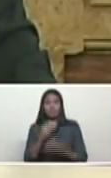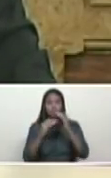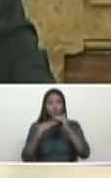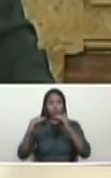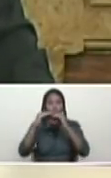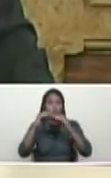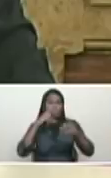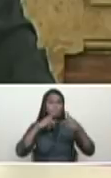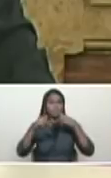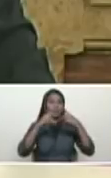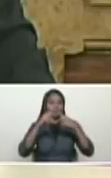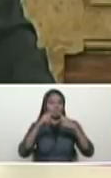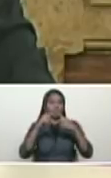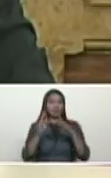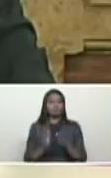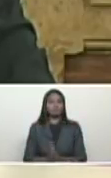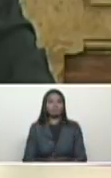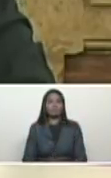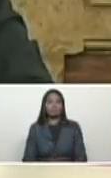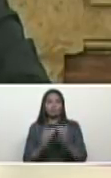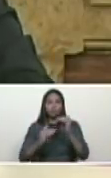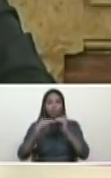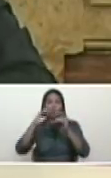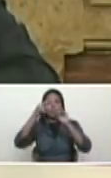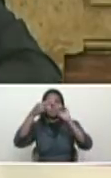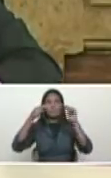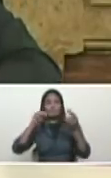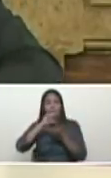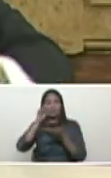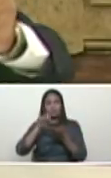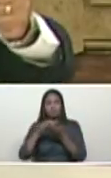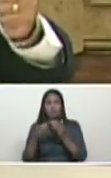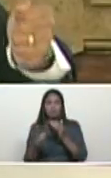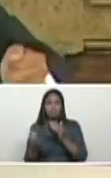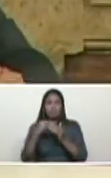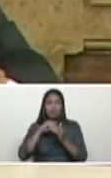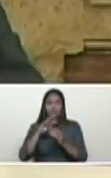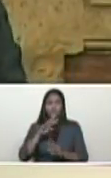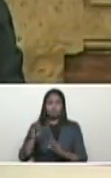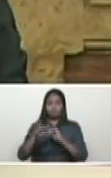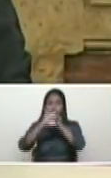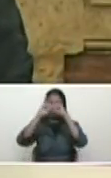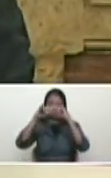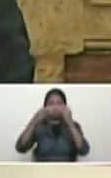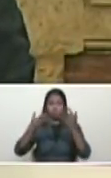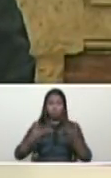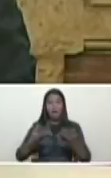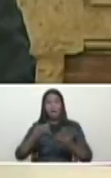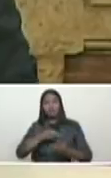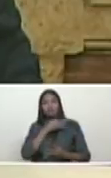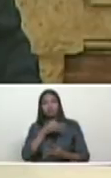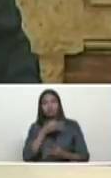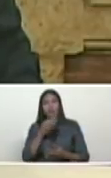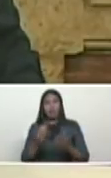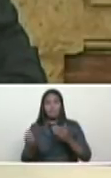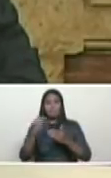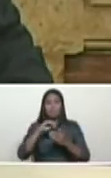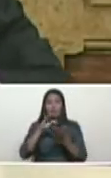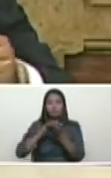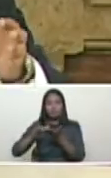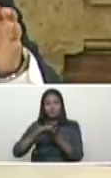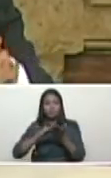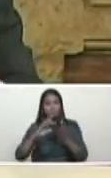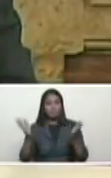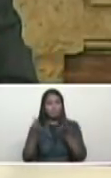política la mayor suma de paz nacional la mayor suma de felicidad social y la mayor suma de recuperación y